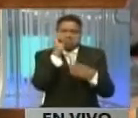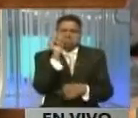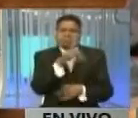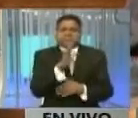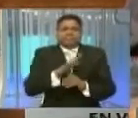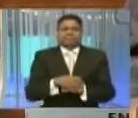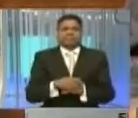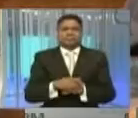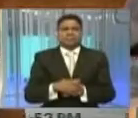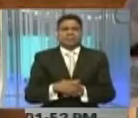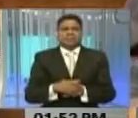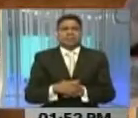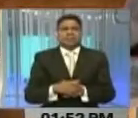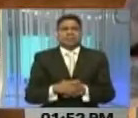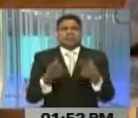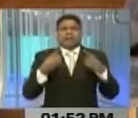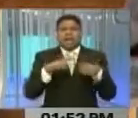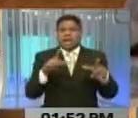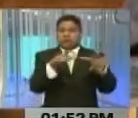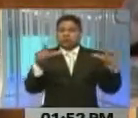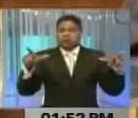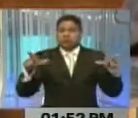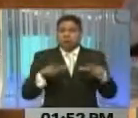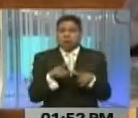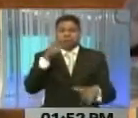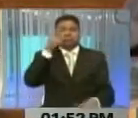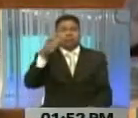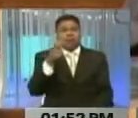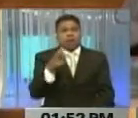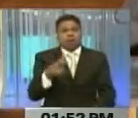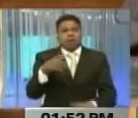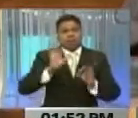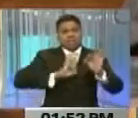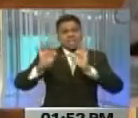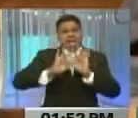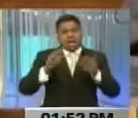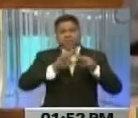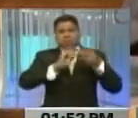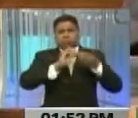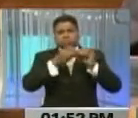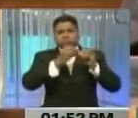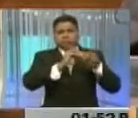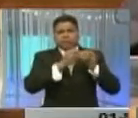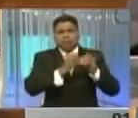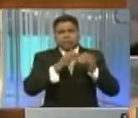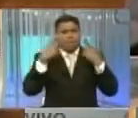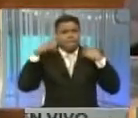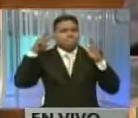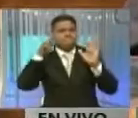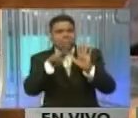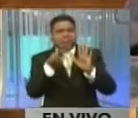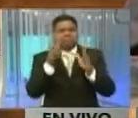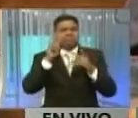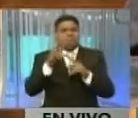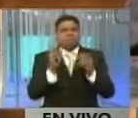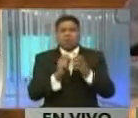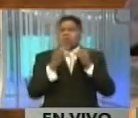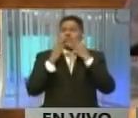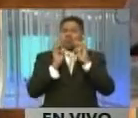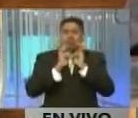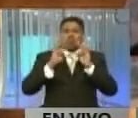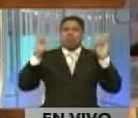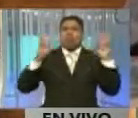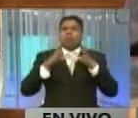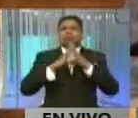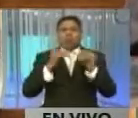o se puede perder. El espacio público y los teatros recuperados explican el éxito del Festival de Teatro de Caracas. Se